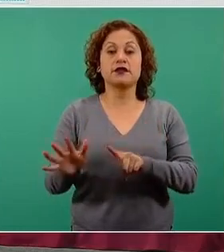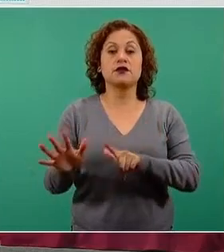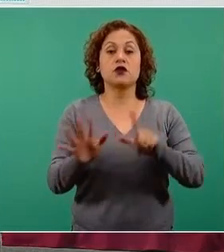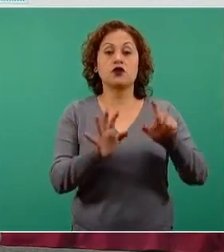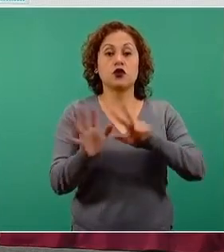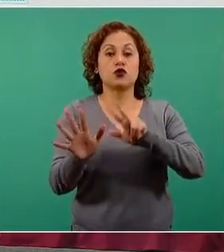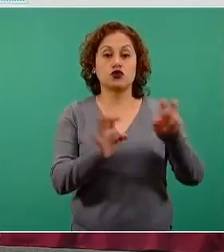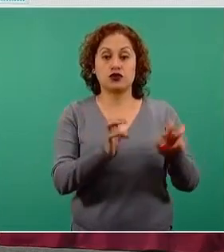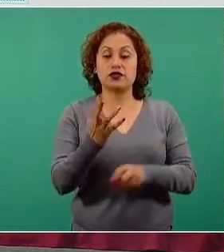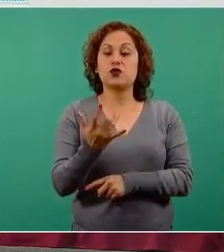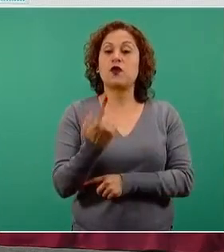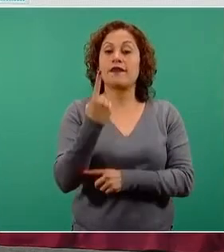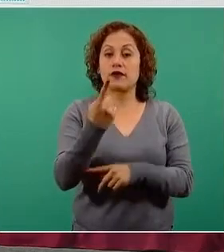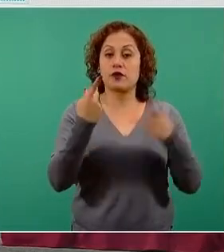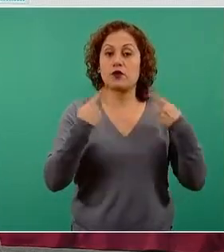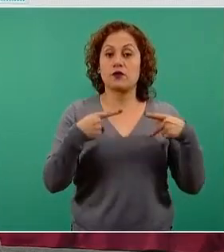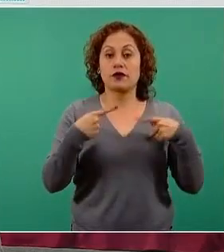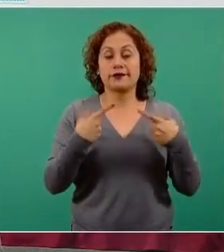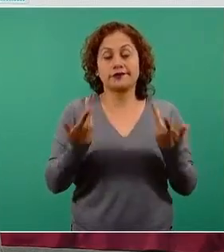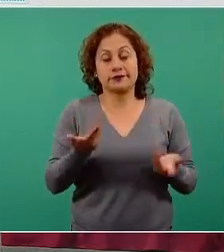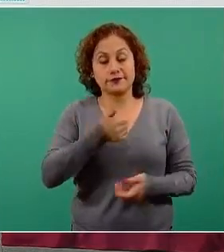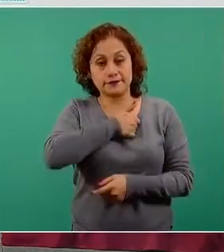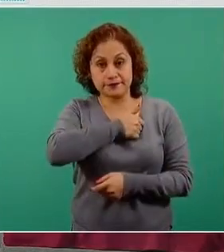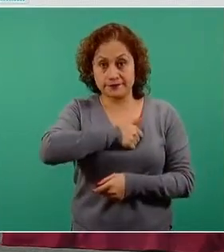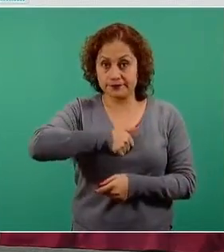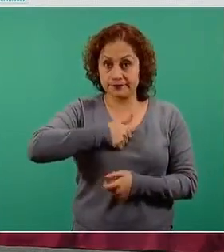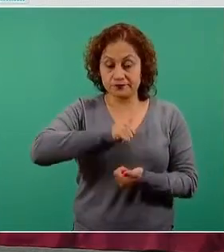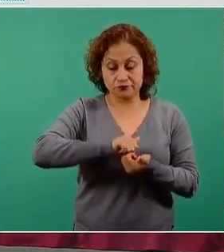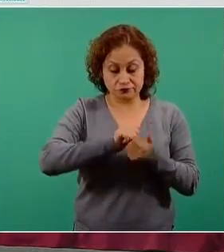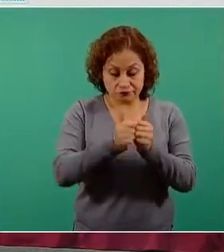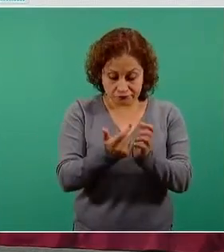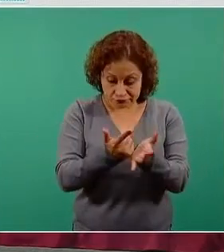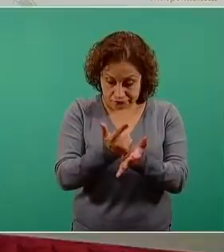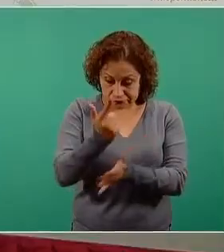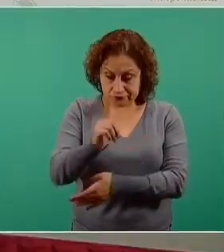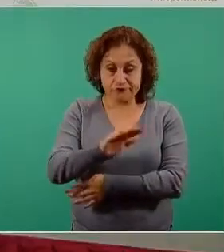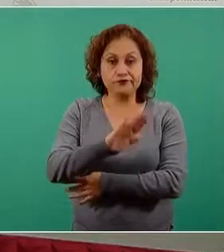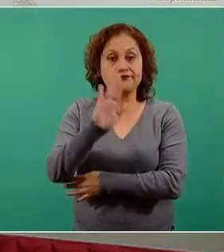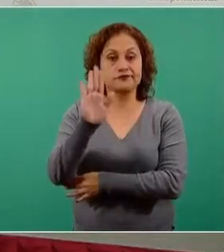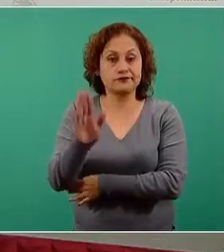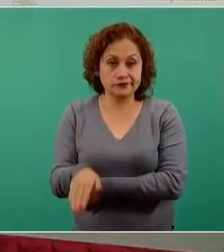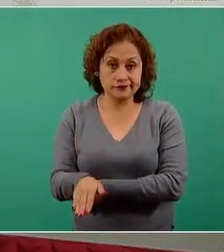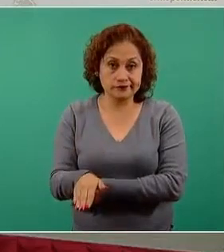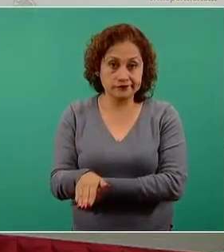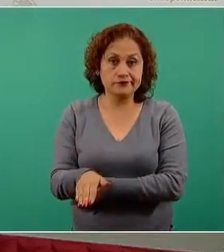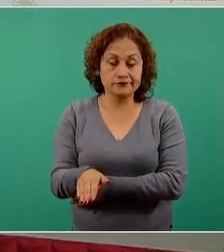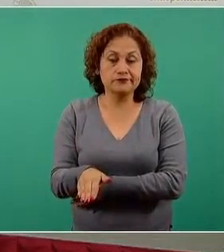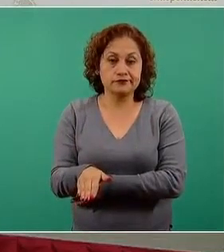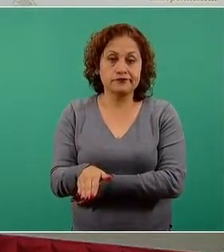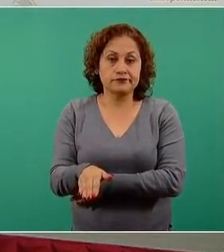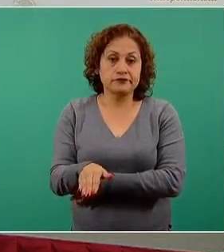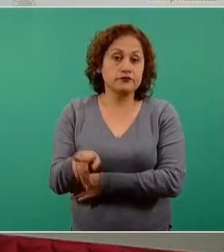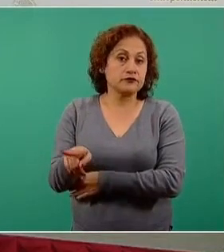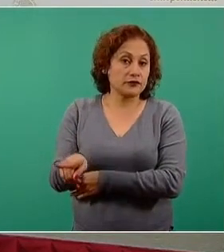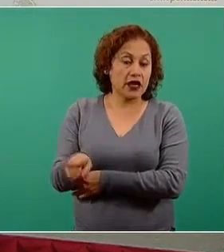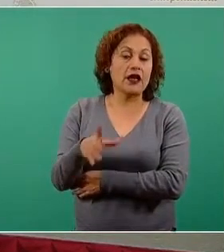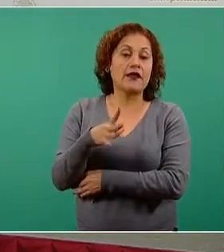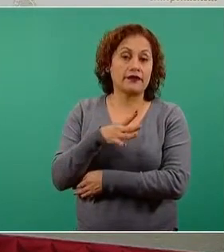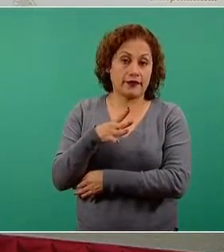193.851 personas que lamentablemente perdieron la vida y que tuvieron un resultado positivo al